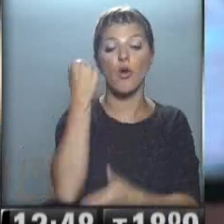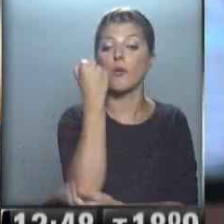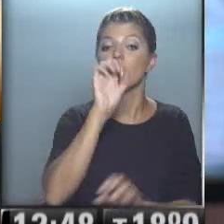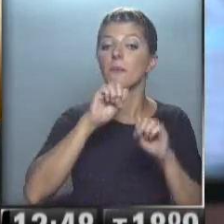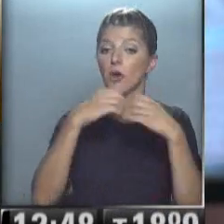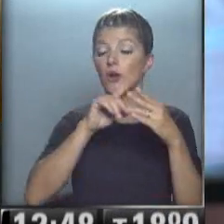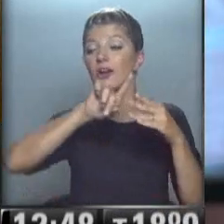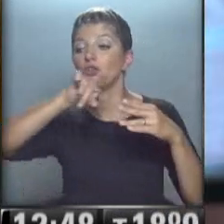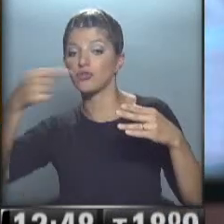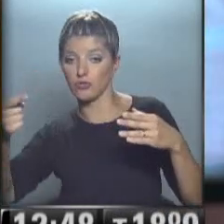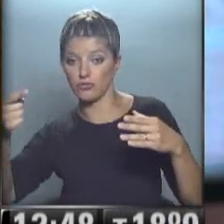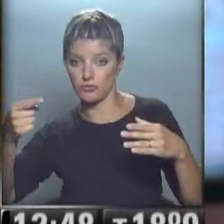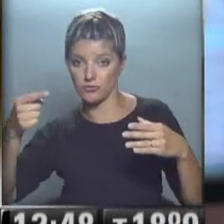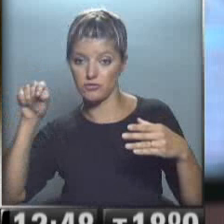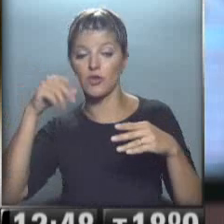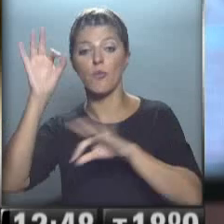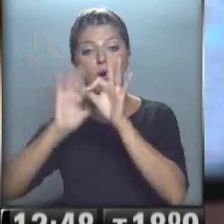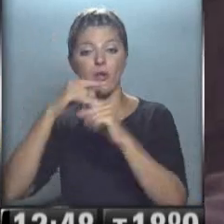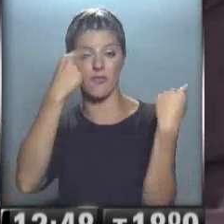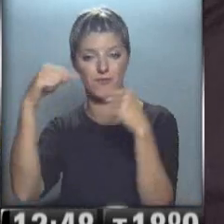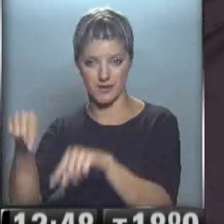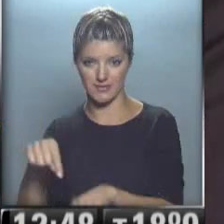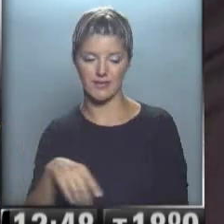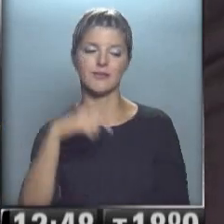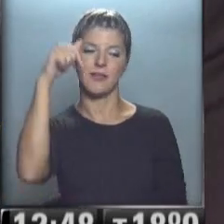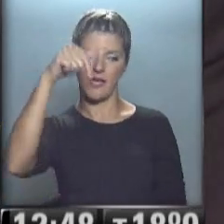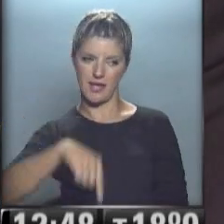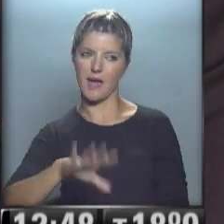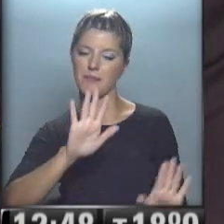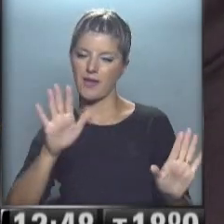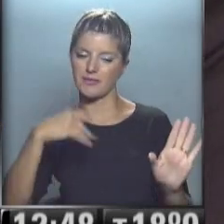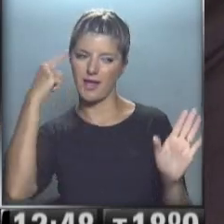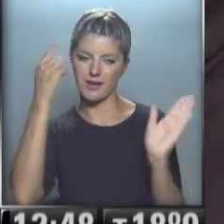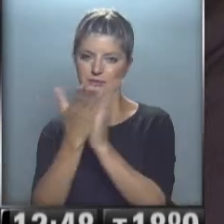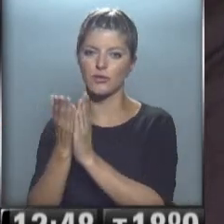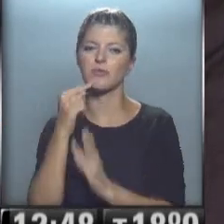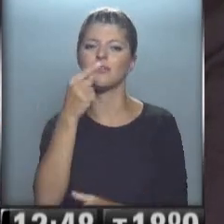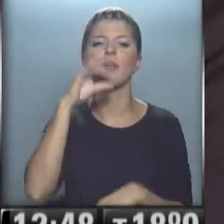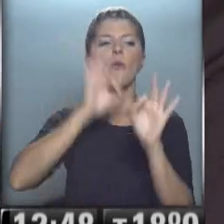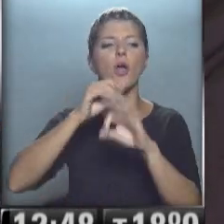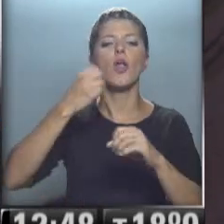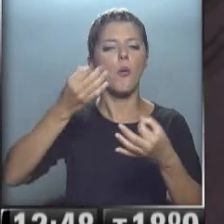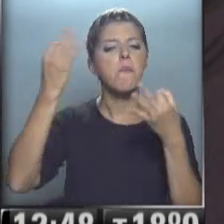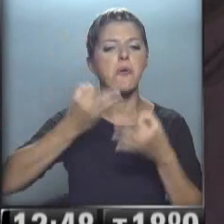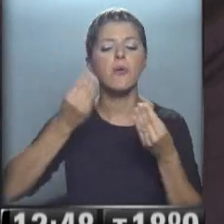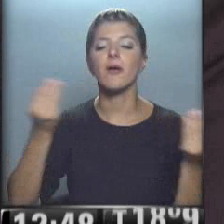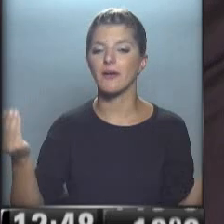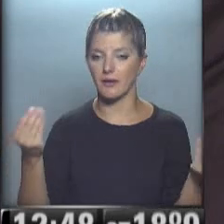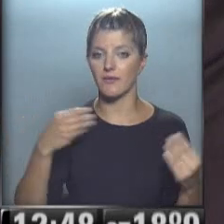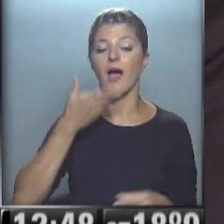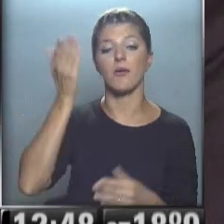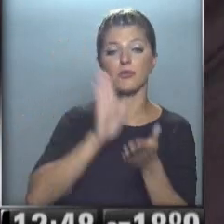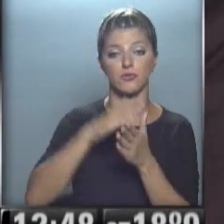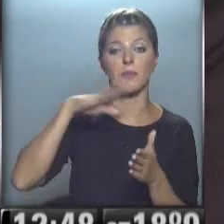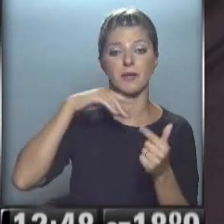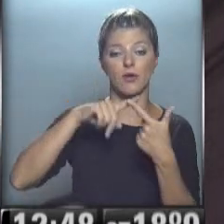que siguen un modelo heterodoxo sí acá en este punto hay que revisar qu es lo que entienden por modelos exitosos no estamos hablando de México Perú Colombia y